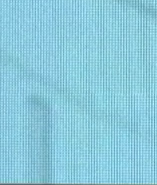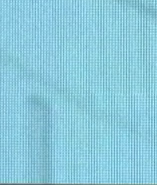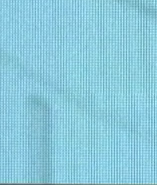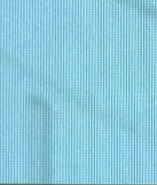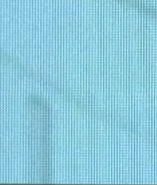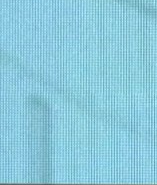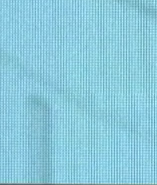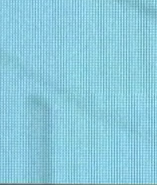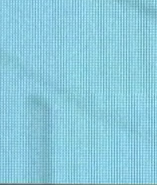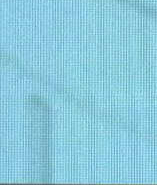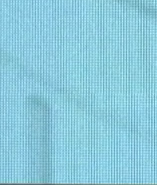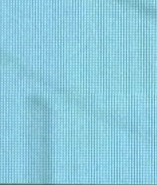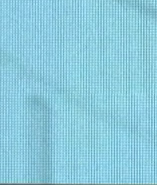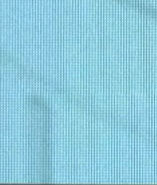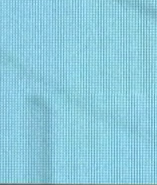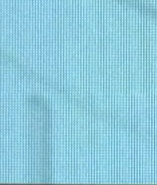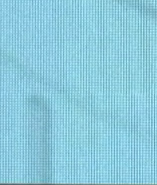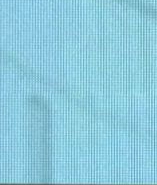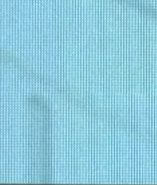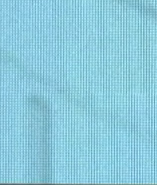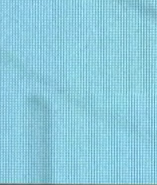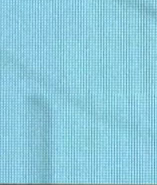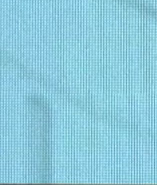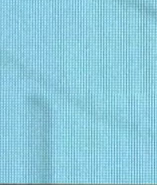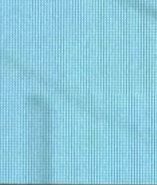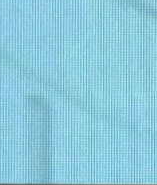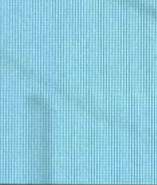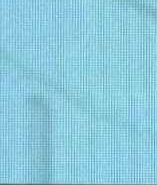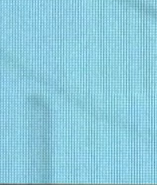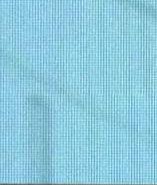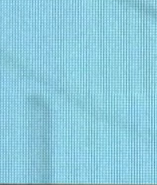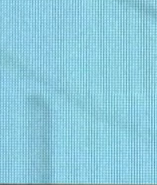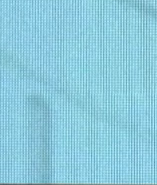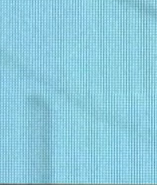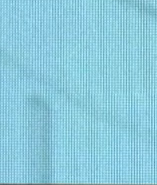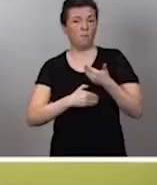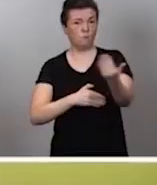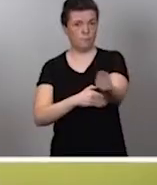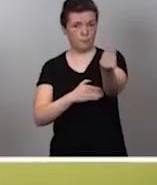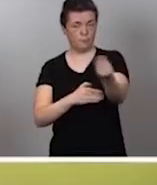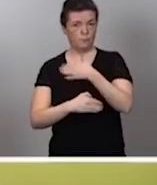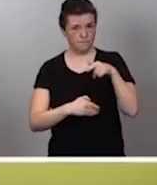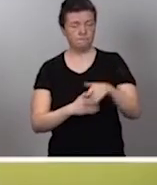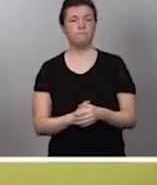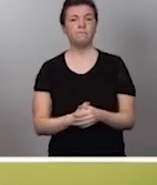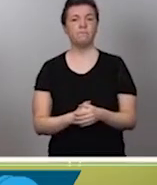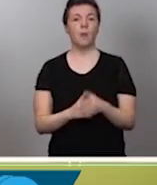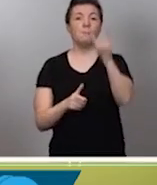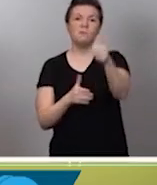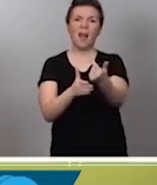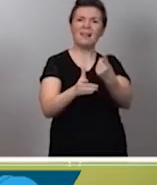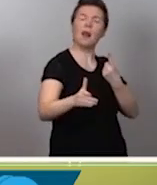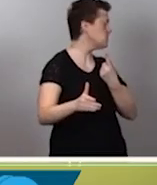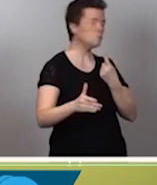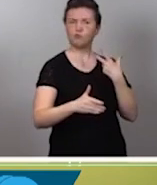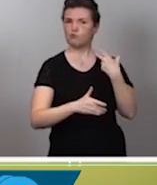trimestre de 2,8%? Un rebote. Yo creo que lo entendemos todos los ciudadanos que recordamos la